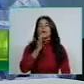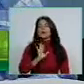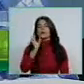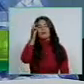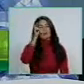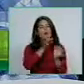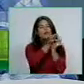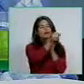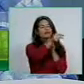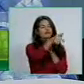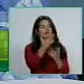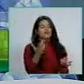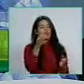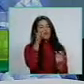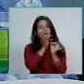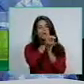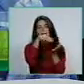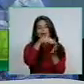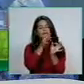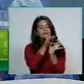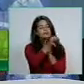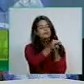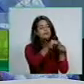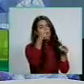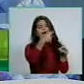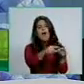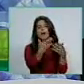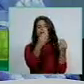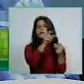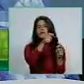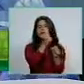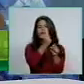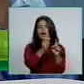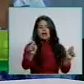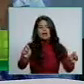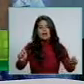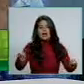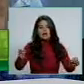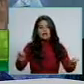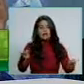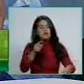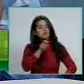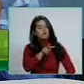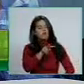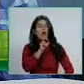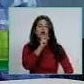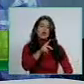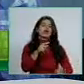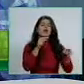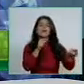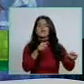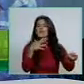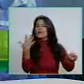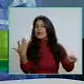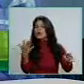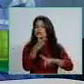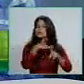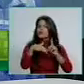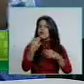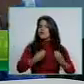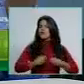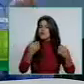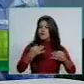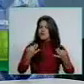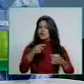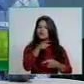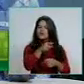Cúpira, tenemos tantos productores de cazabe, ¿cuál es la realidad que tiene esa microempresa en función